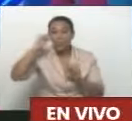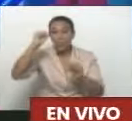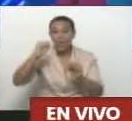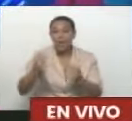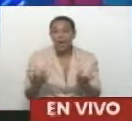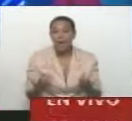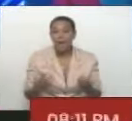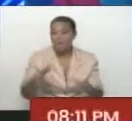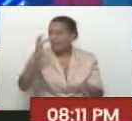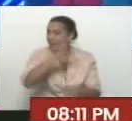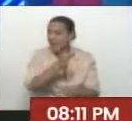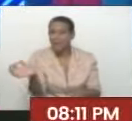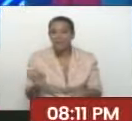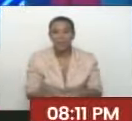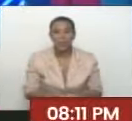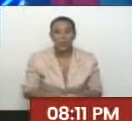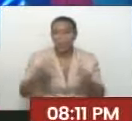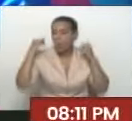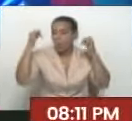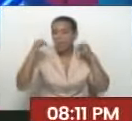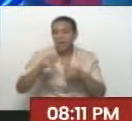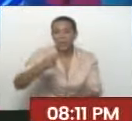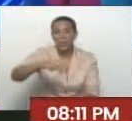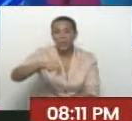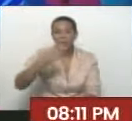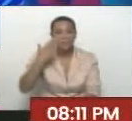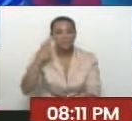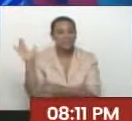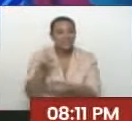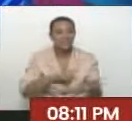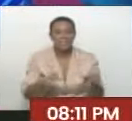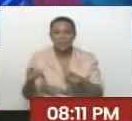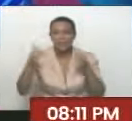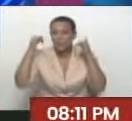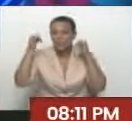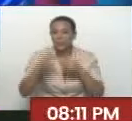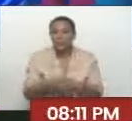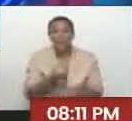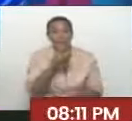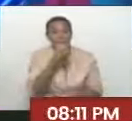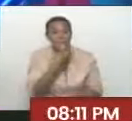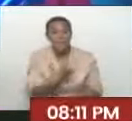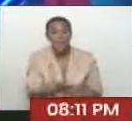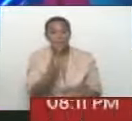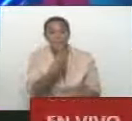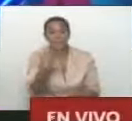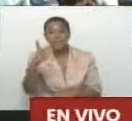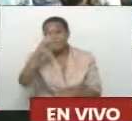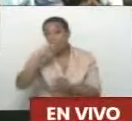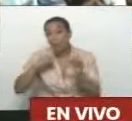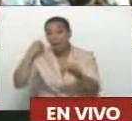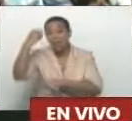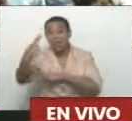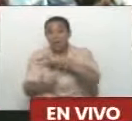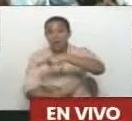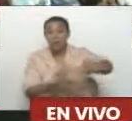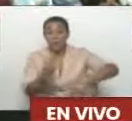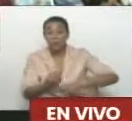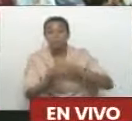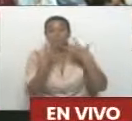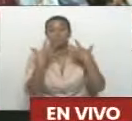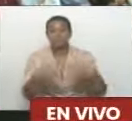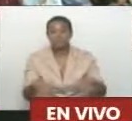Está listo, decretada. Rumba. Mira, muy hermoso ese video, 25 años. 25